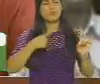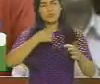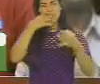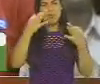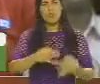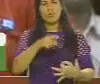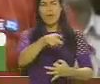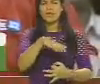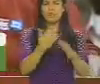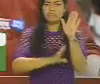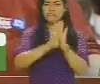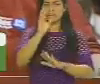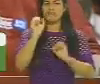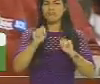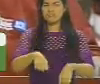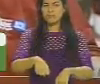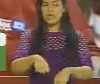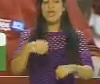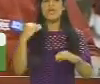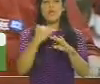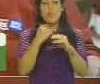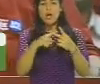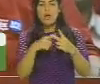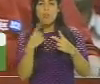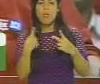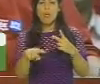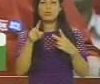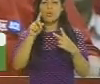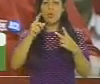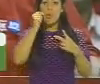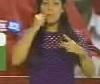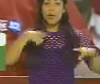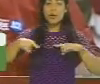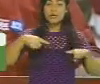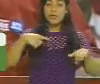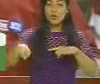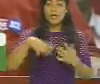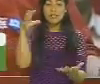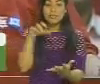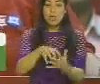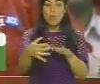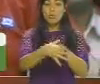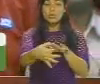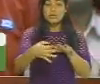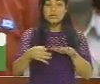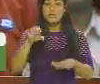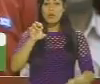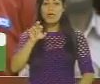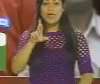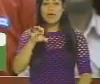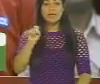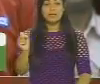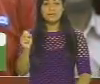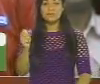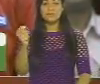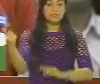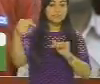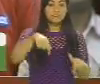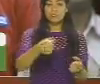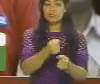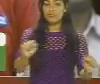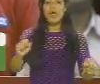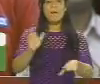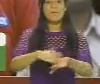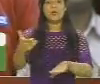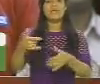seguro que va a salir adelante. Igualmente, nuestro coordinador regional acá en el municipio de Eres no está con nosotros porque tiene su